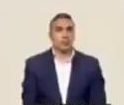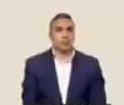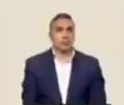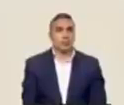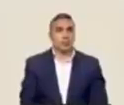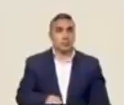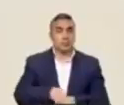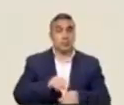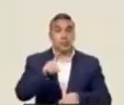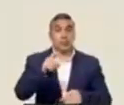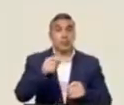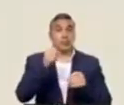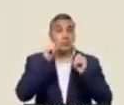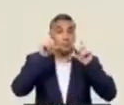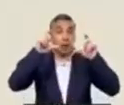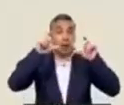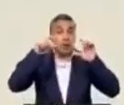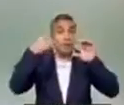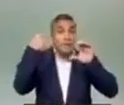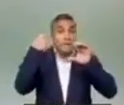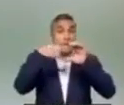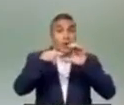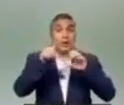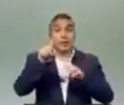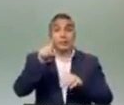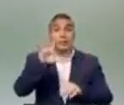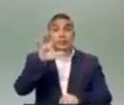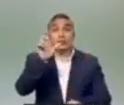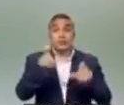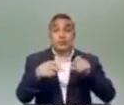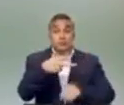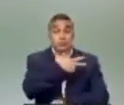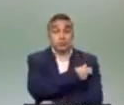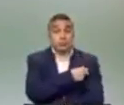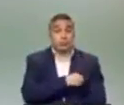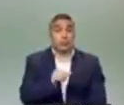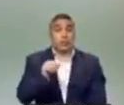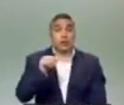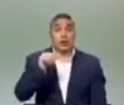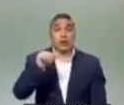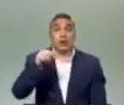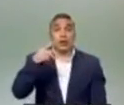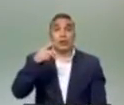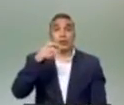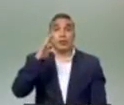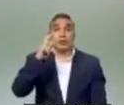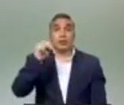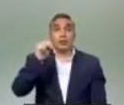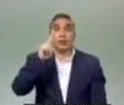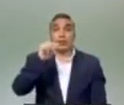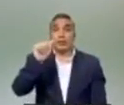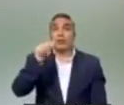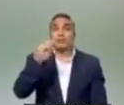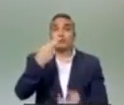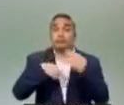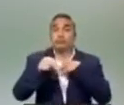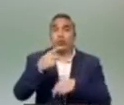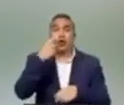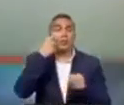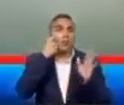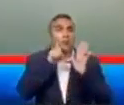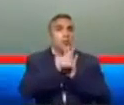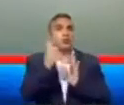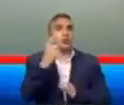estas son las capturas de pantalla en las que cinco ampollas de actina se estaban comercializando el denunciante